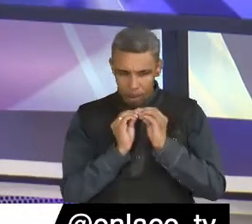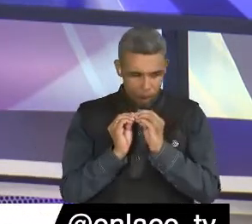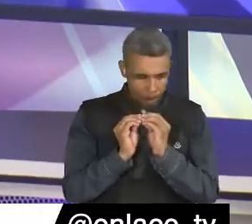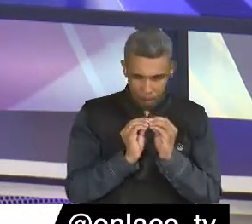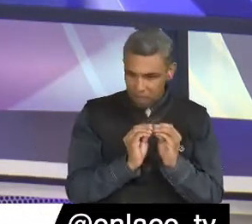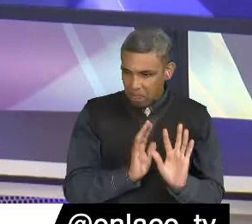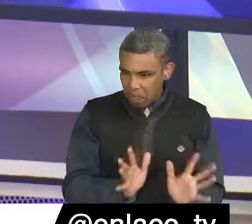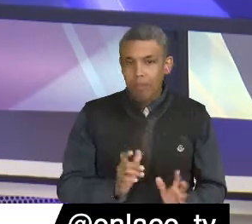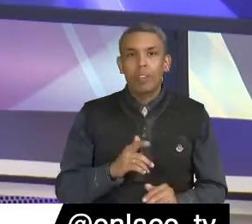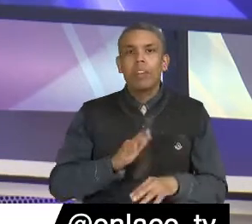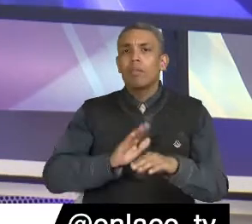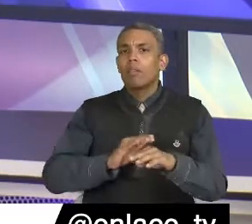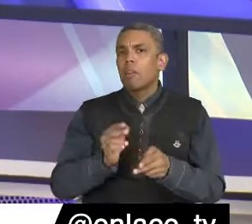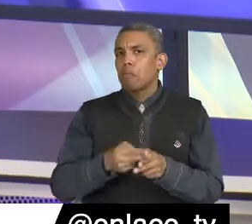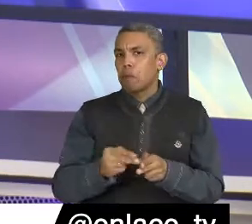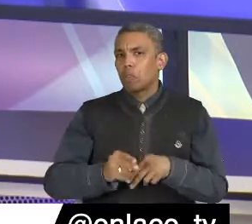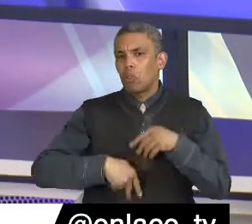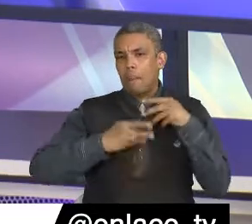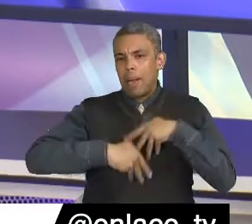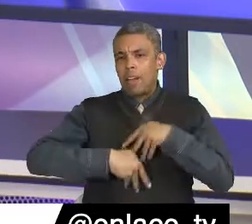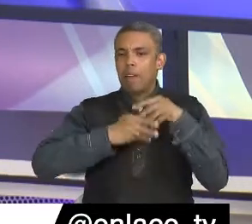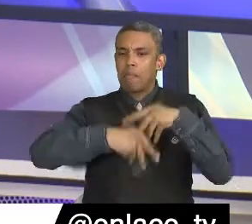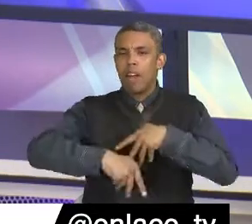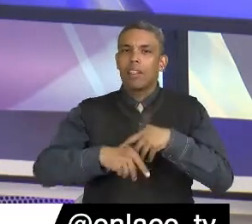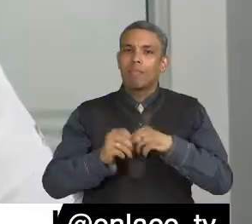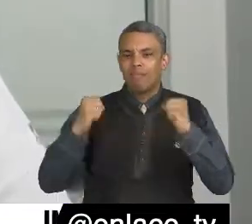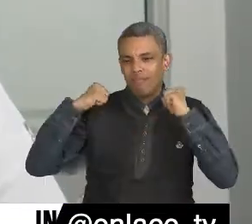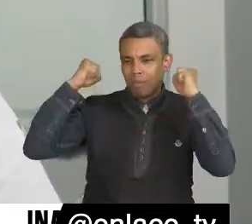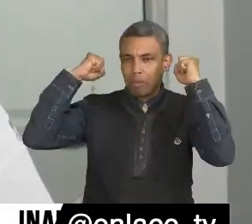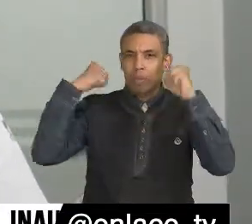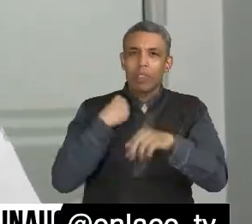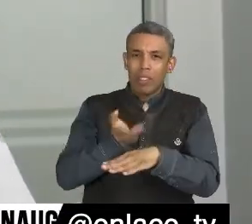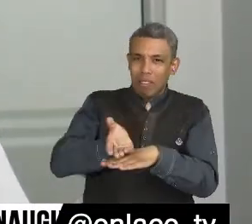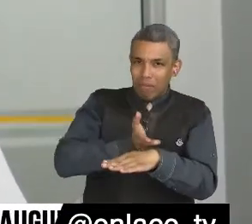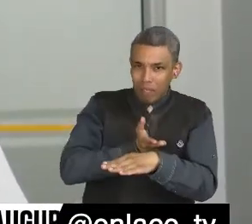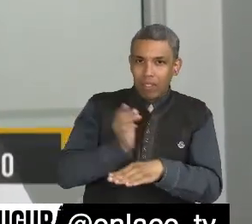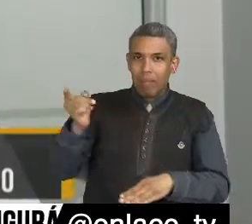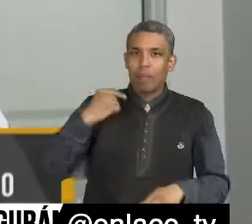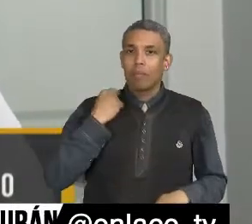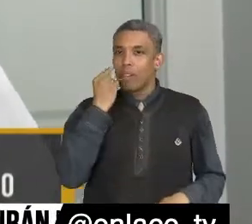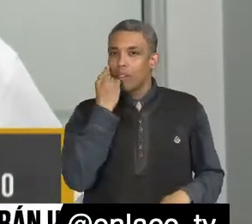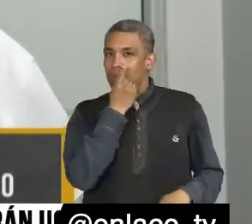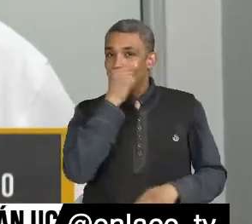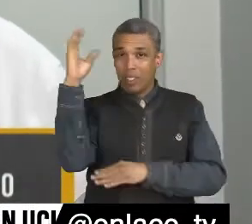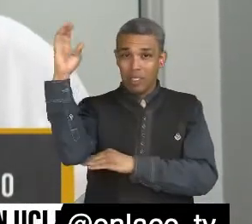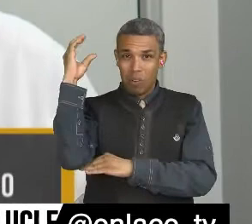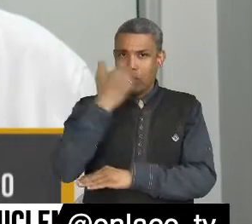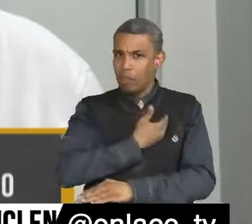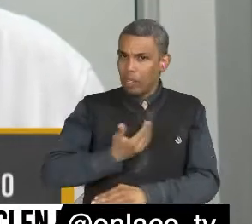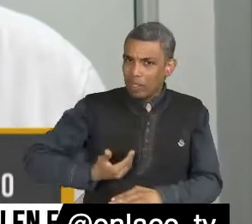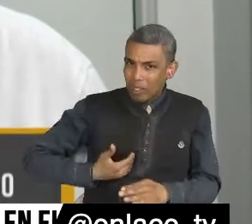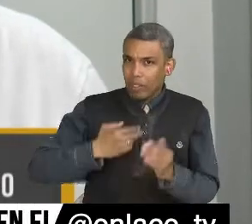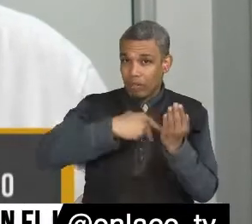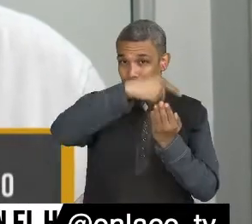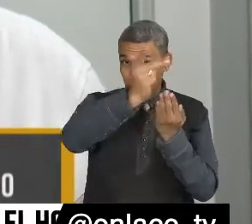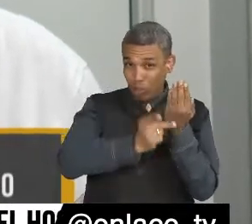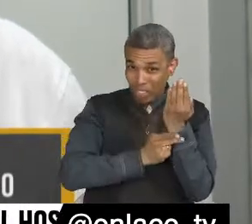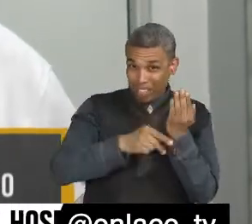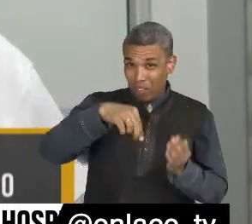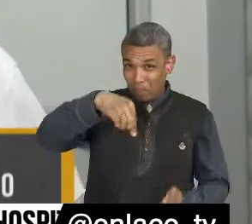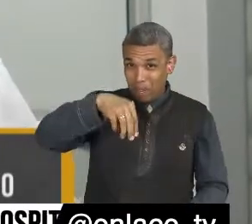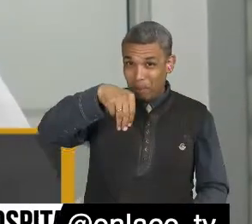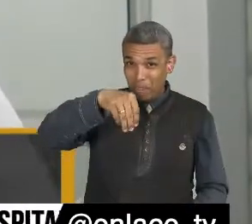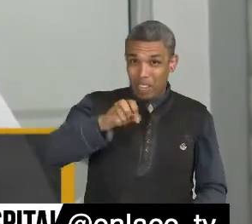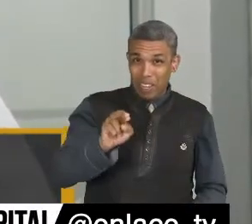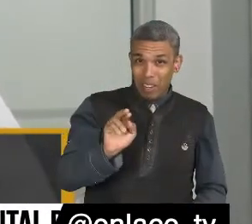de esta noticia. Pedro, adelante, buenas tardes. Saludos, compañeros en estudios, amables de la audiencia de Enlace Noticias. A esta